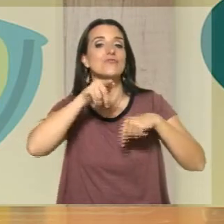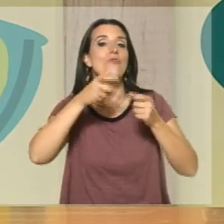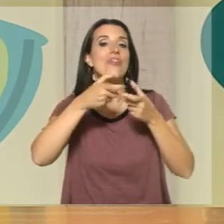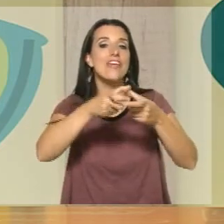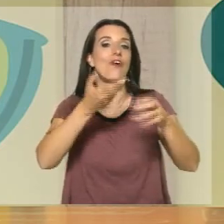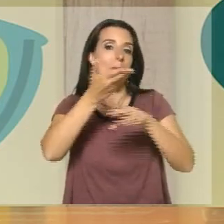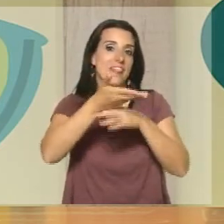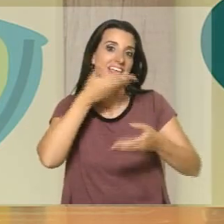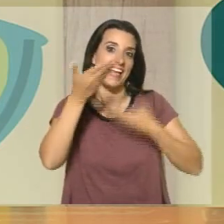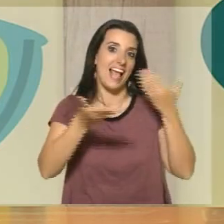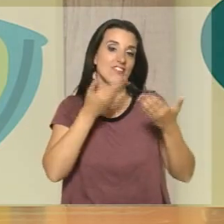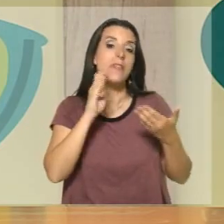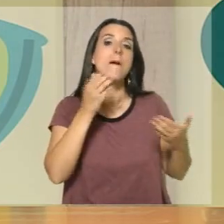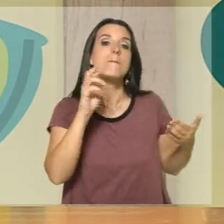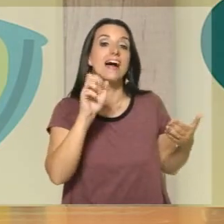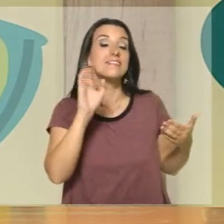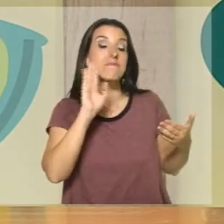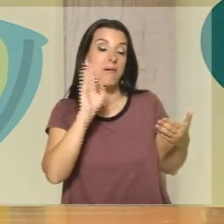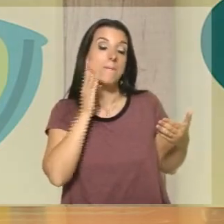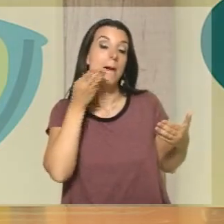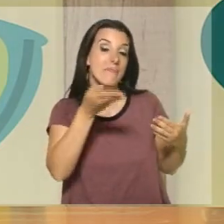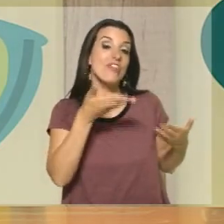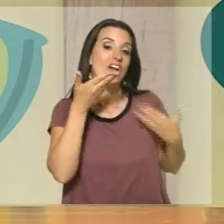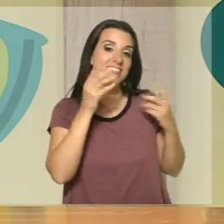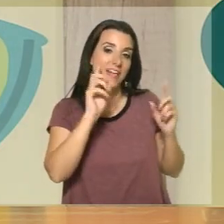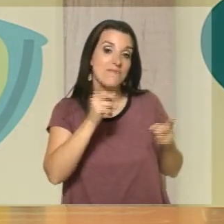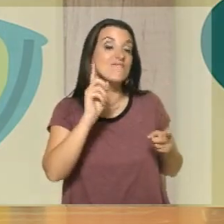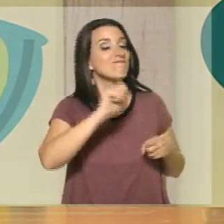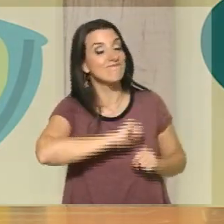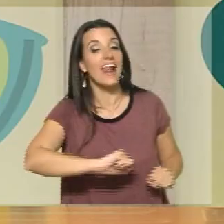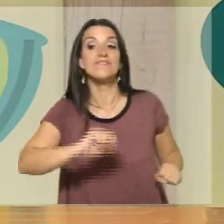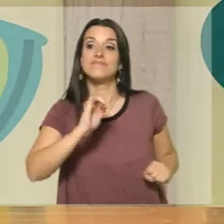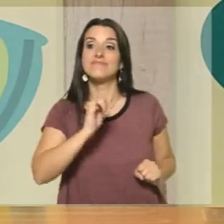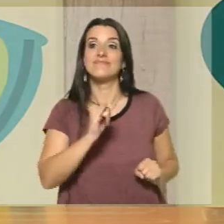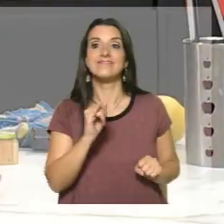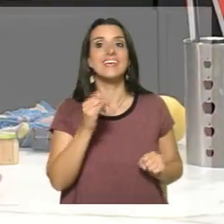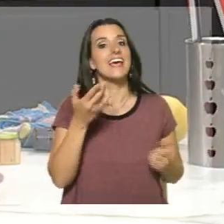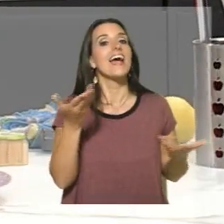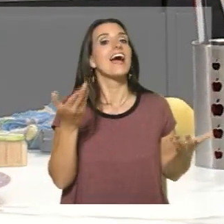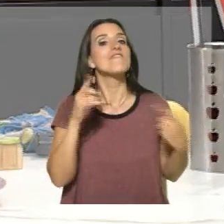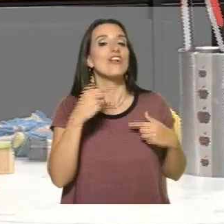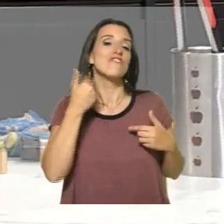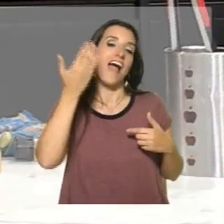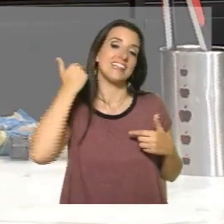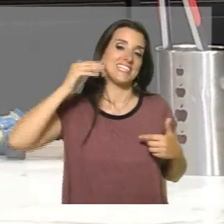pedir un tema de Los Parchís. Y mi mamá pidió uno de María Marta Serralima. Joder, llamar todavía. Sí, claro, no, pero digo de mi